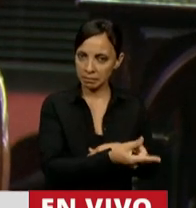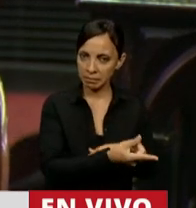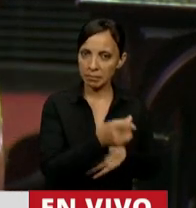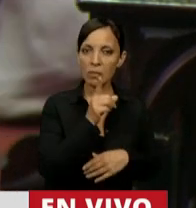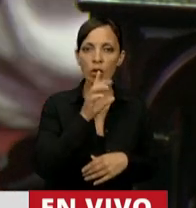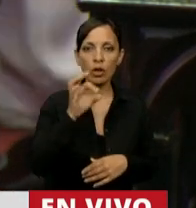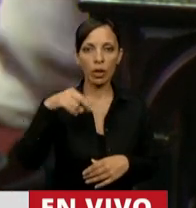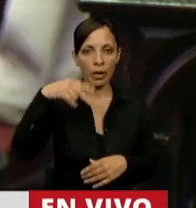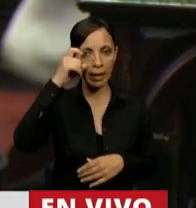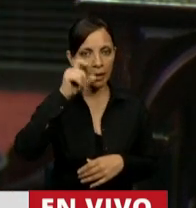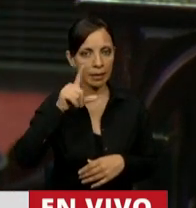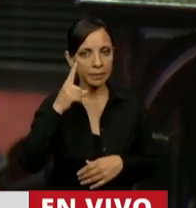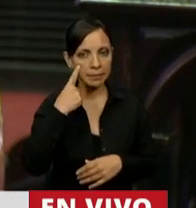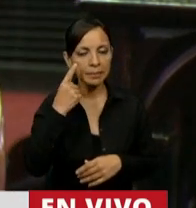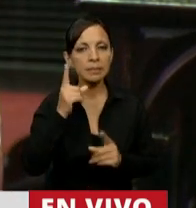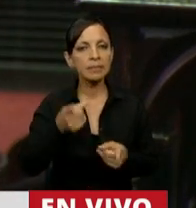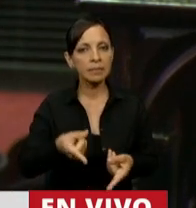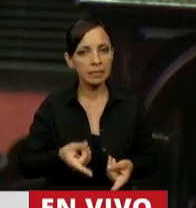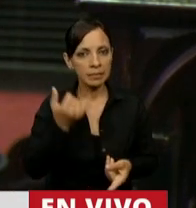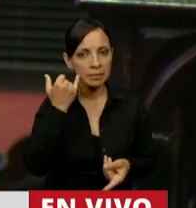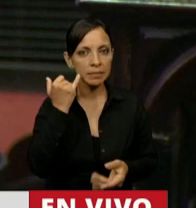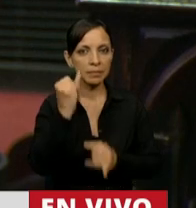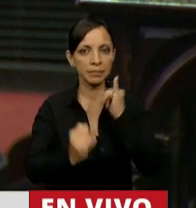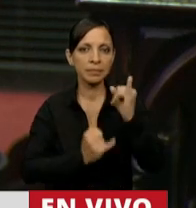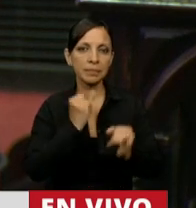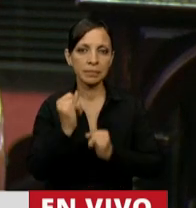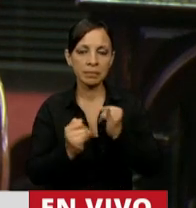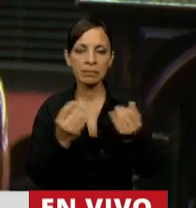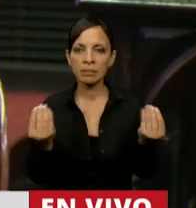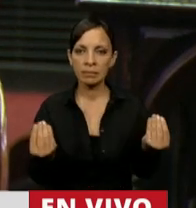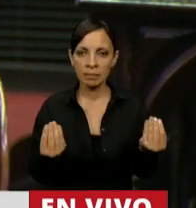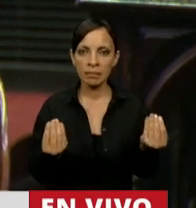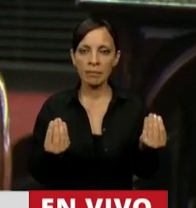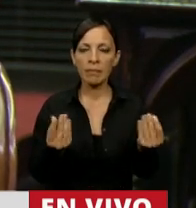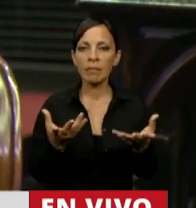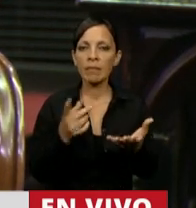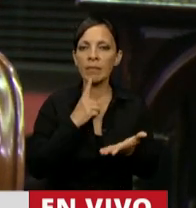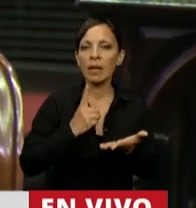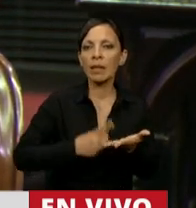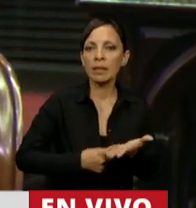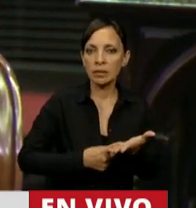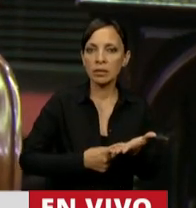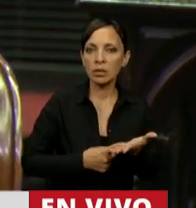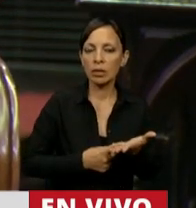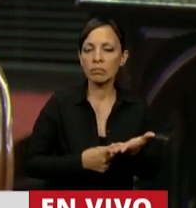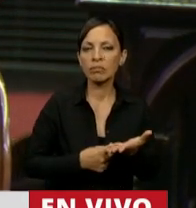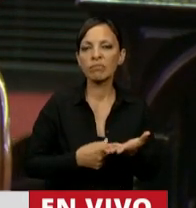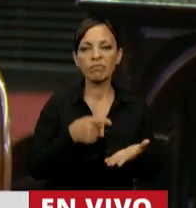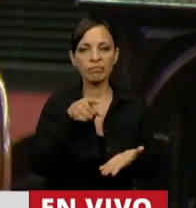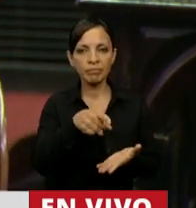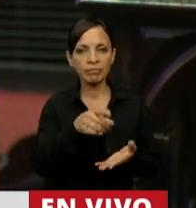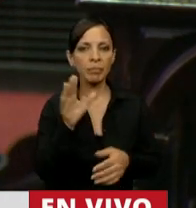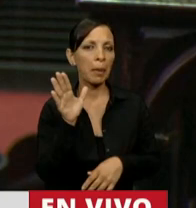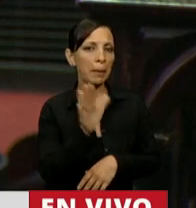diputado Tonelli, han marcado, que es claramente una medida de venganza y